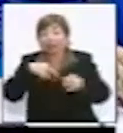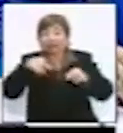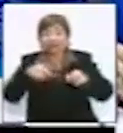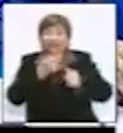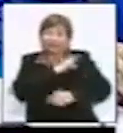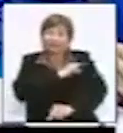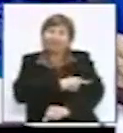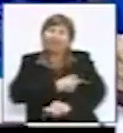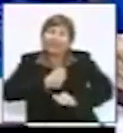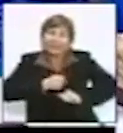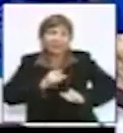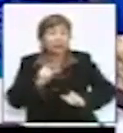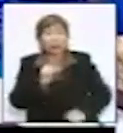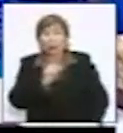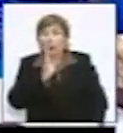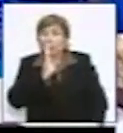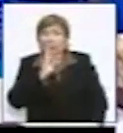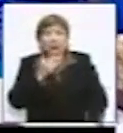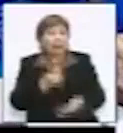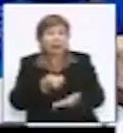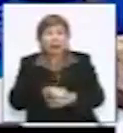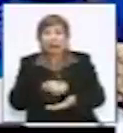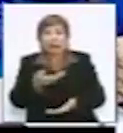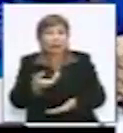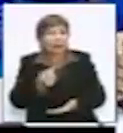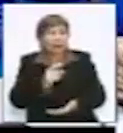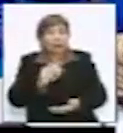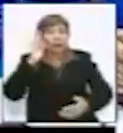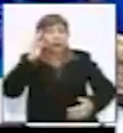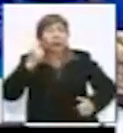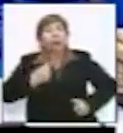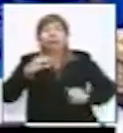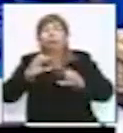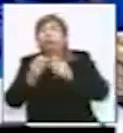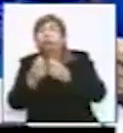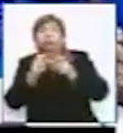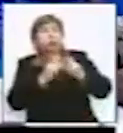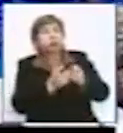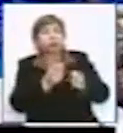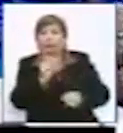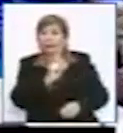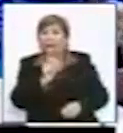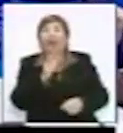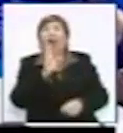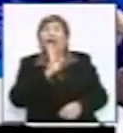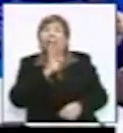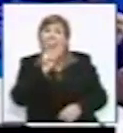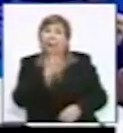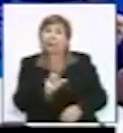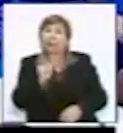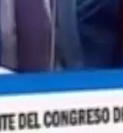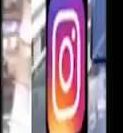no hablamos para los militantes de los partidos radicales, hablamos para mucha gente que sabe lo que está pasando en el Perú, que es nefasto lo que está pasando